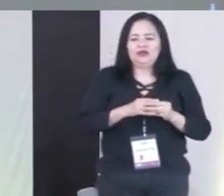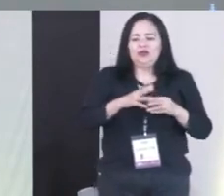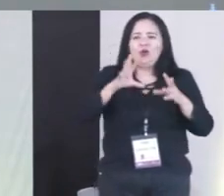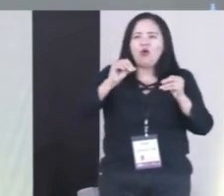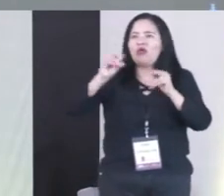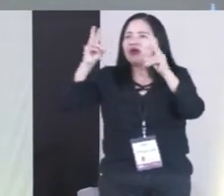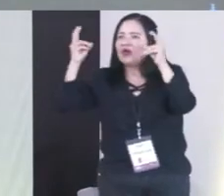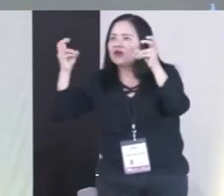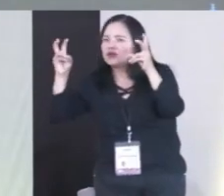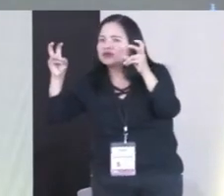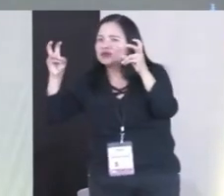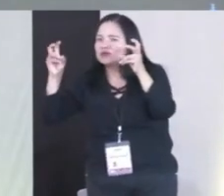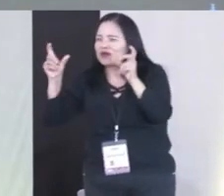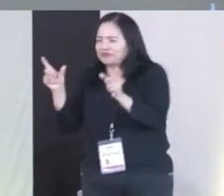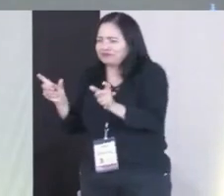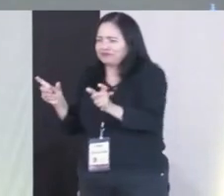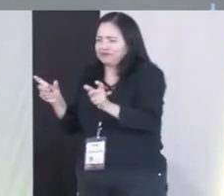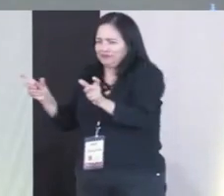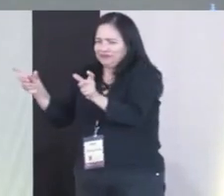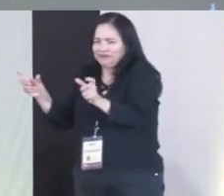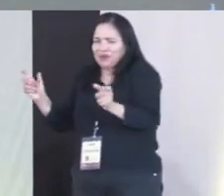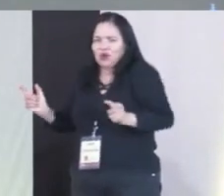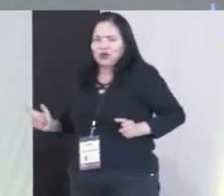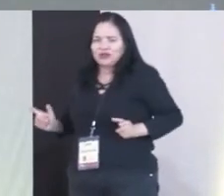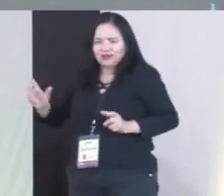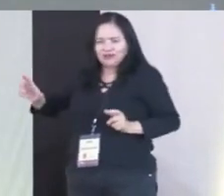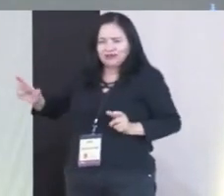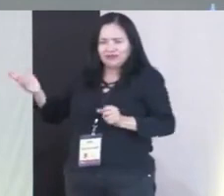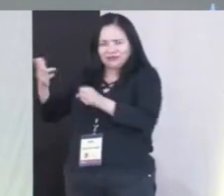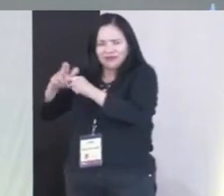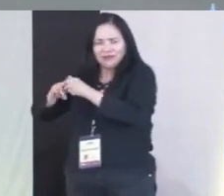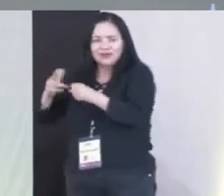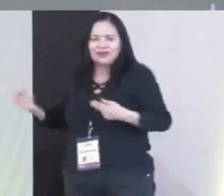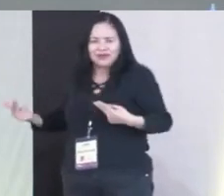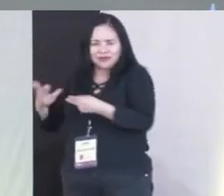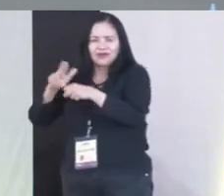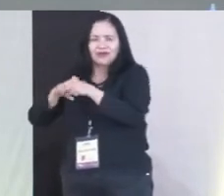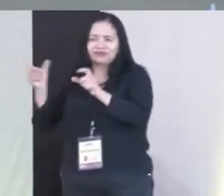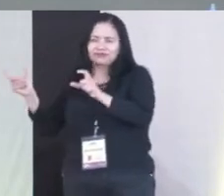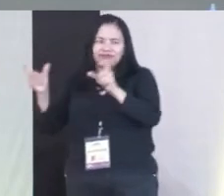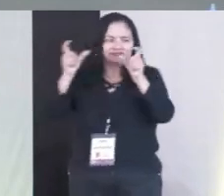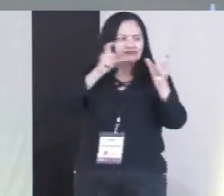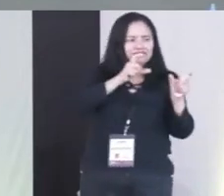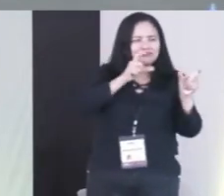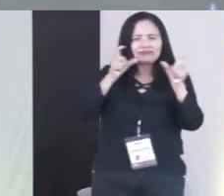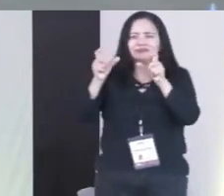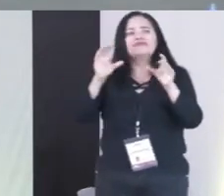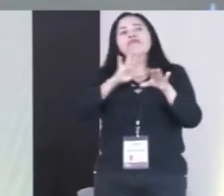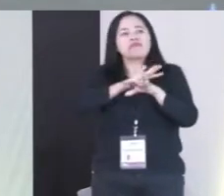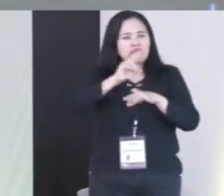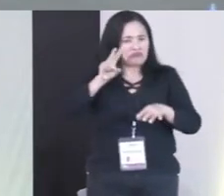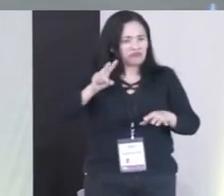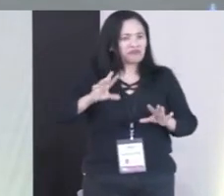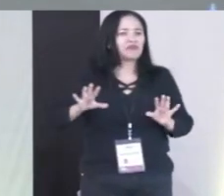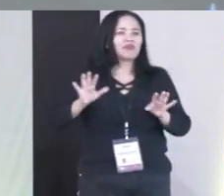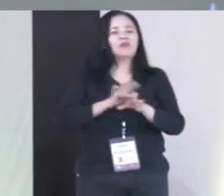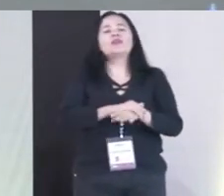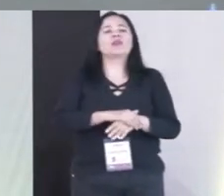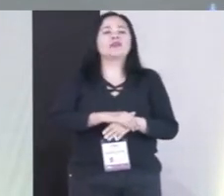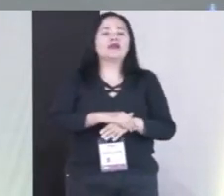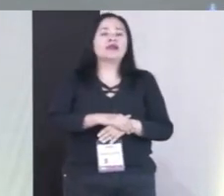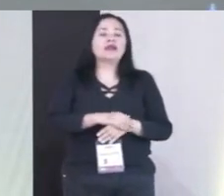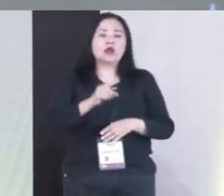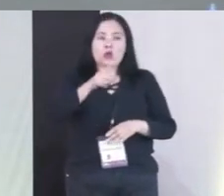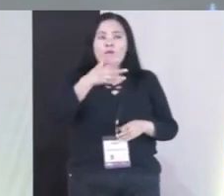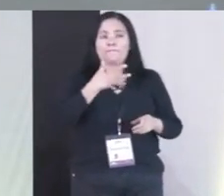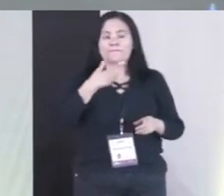de los temas de seguridad nacional a otras áreas. Y las trasladan con mucha facilidad. Y lo